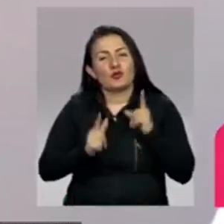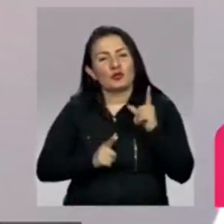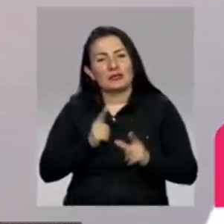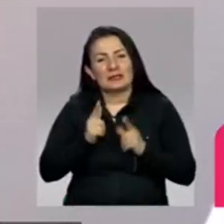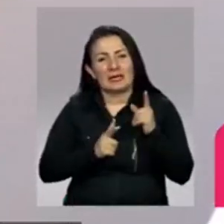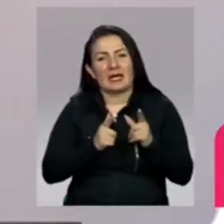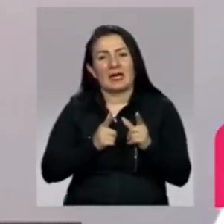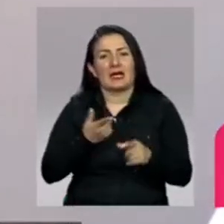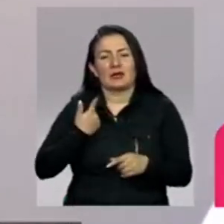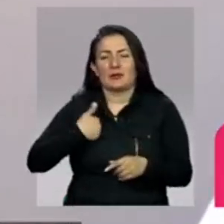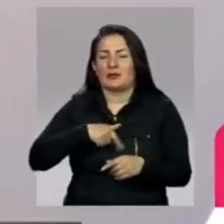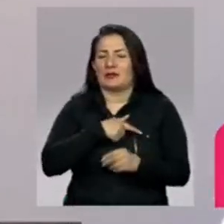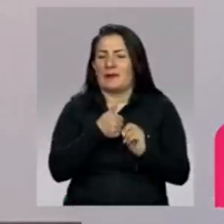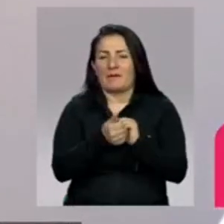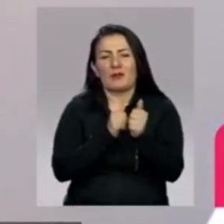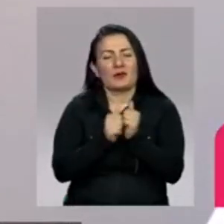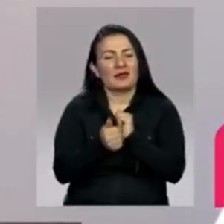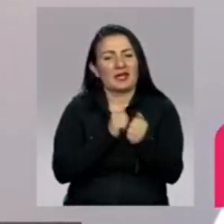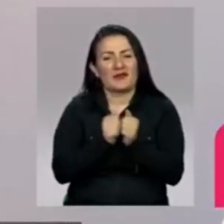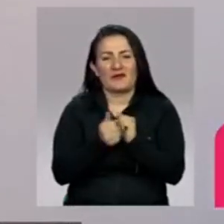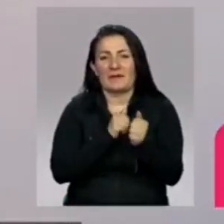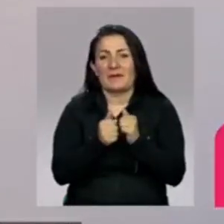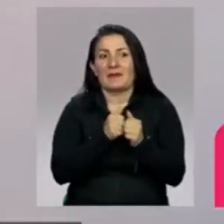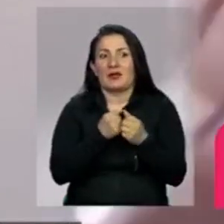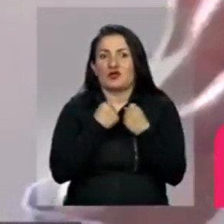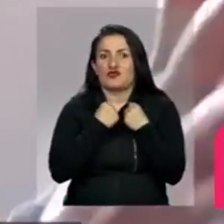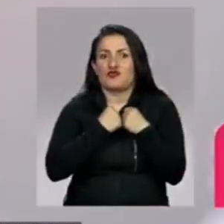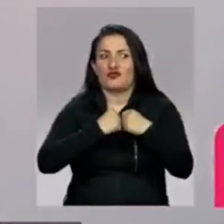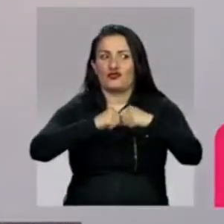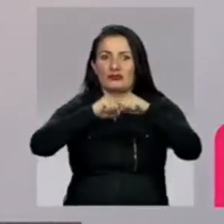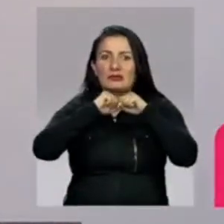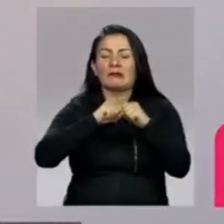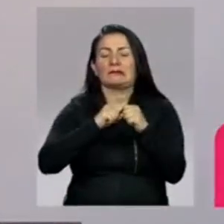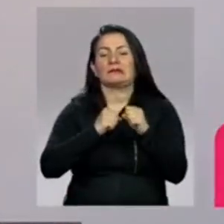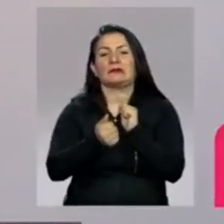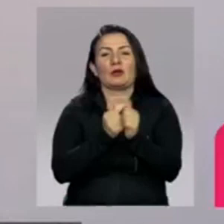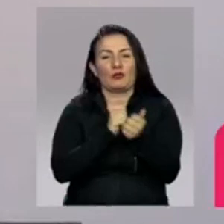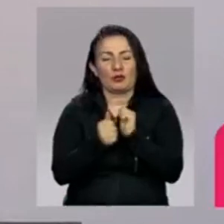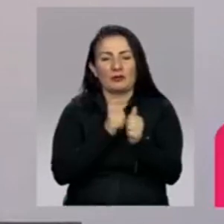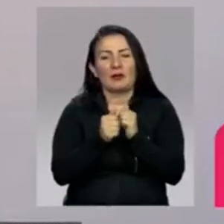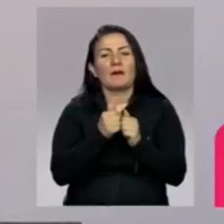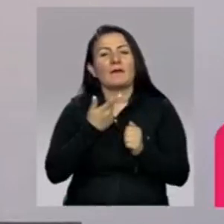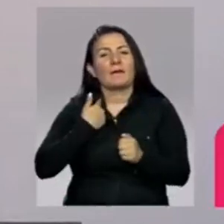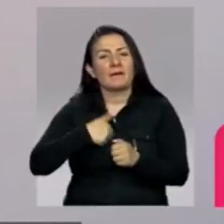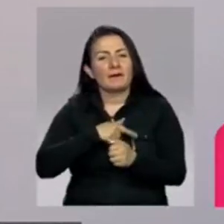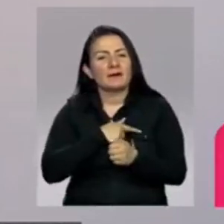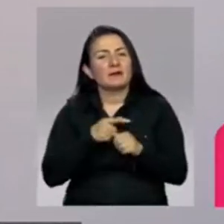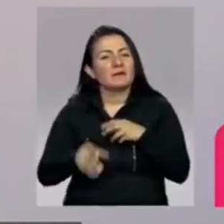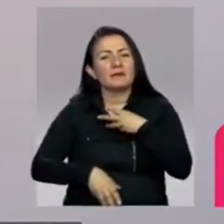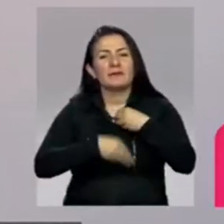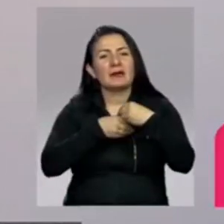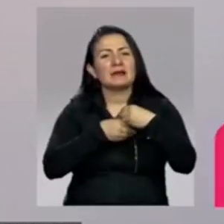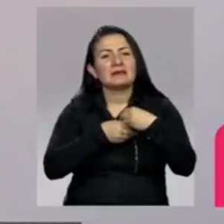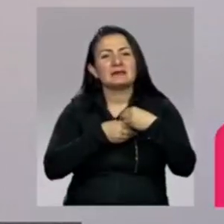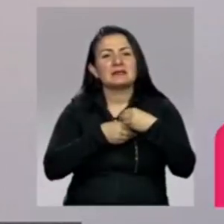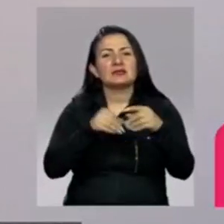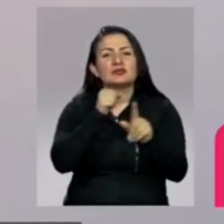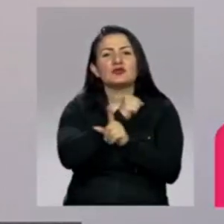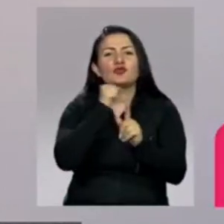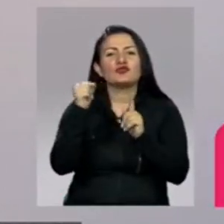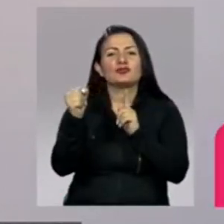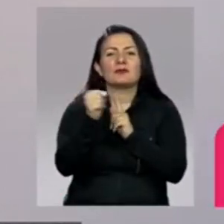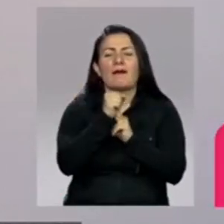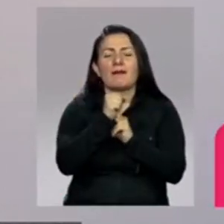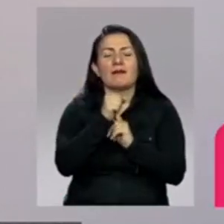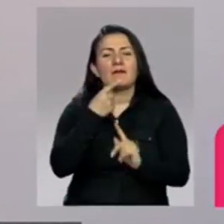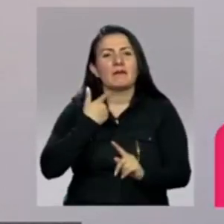en su carrera deportiva como tal, porque realmente es una lucha, una carrera deportiva, pues le tenemos que agregar este ítem social